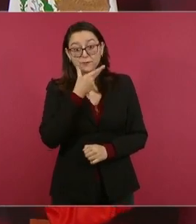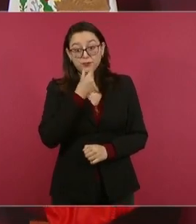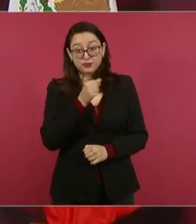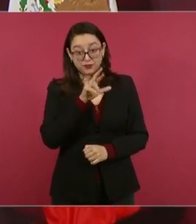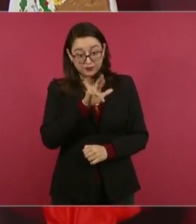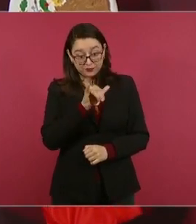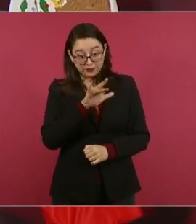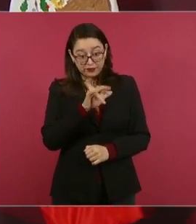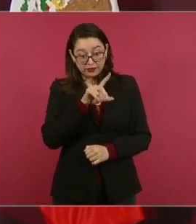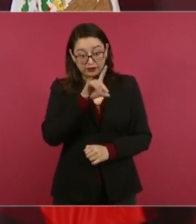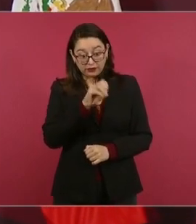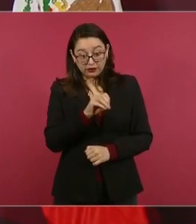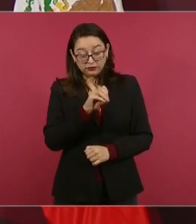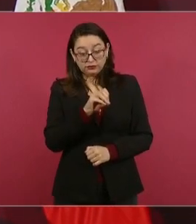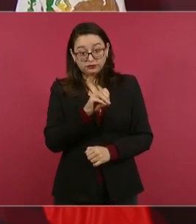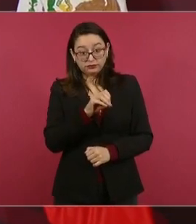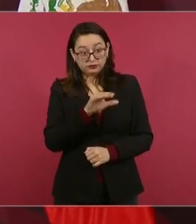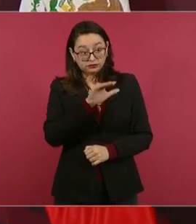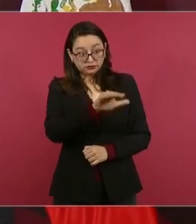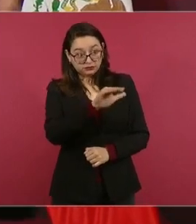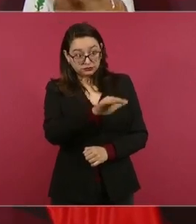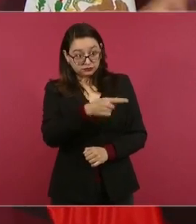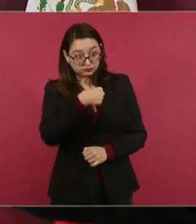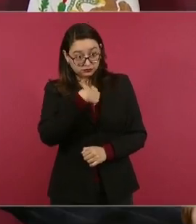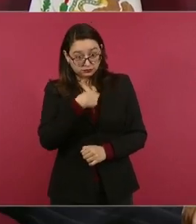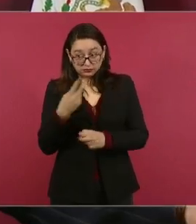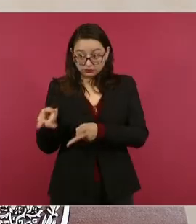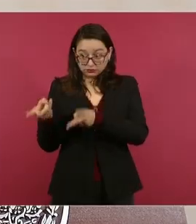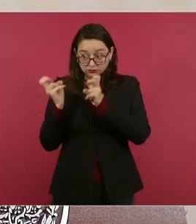yo he robado,